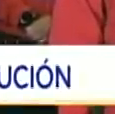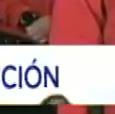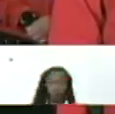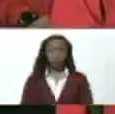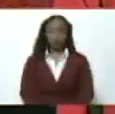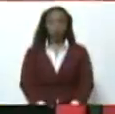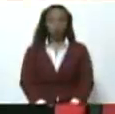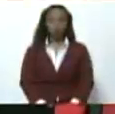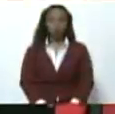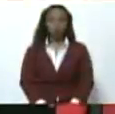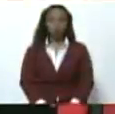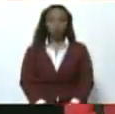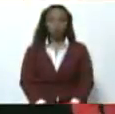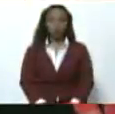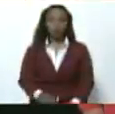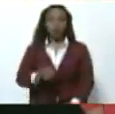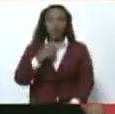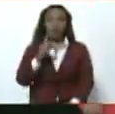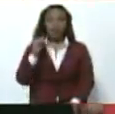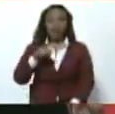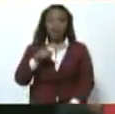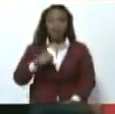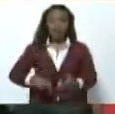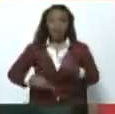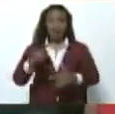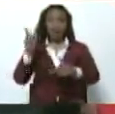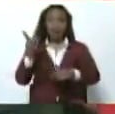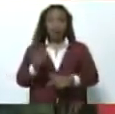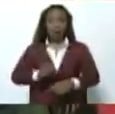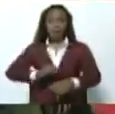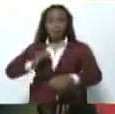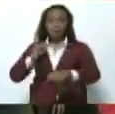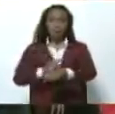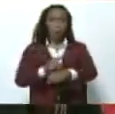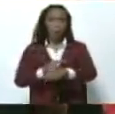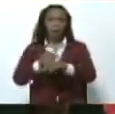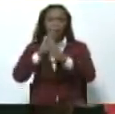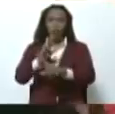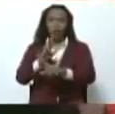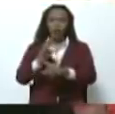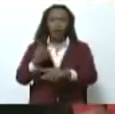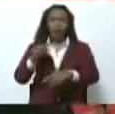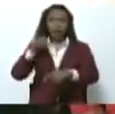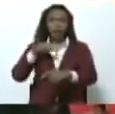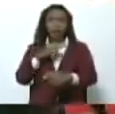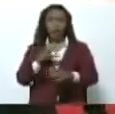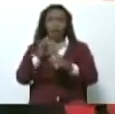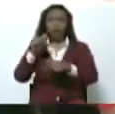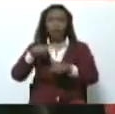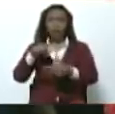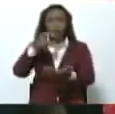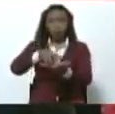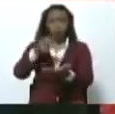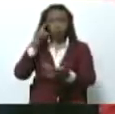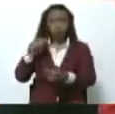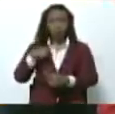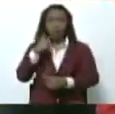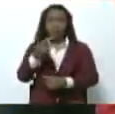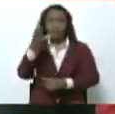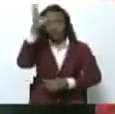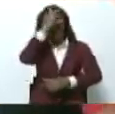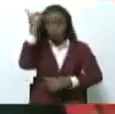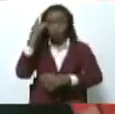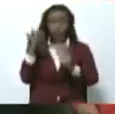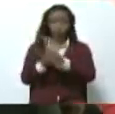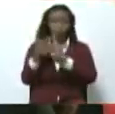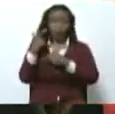Dicen que esta es la vez que más temprano se han dado los resultados de una elección regional y municipal. Estaba diciendo Diosdado ahora.